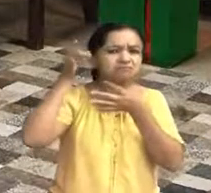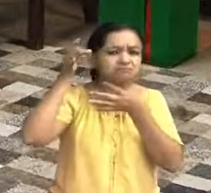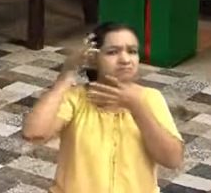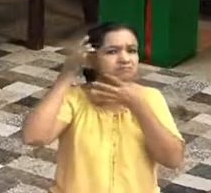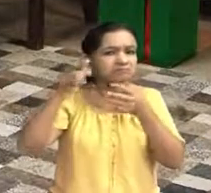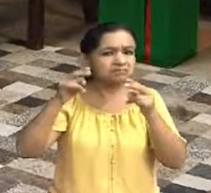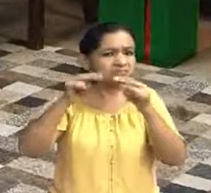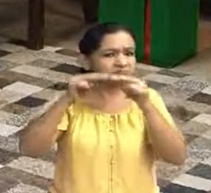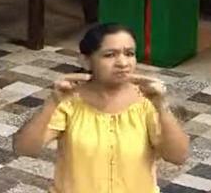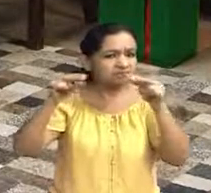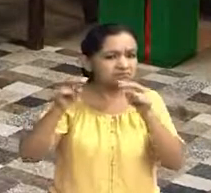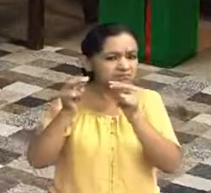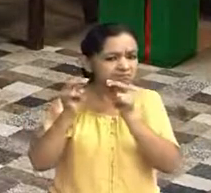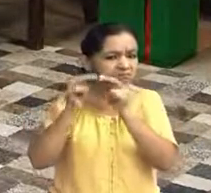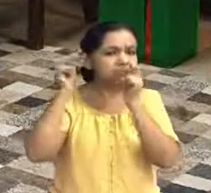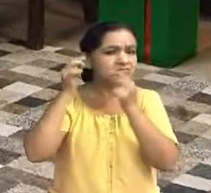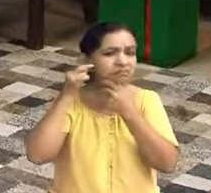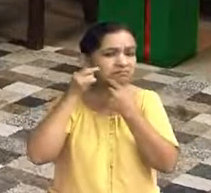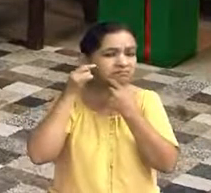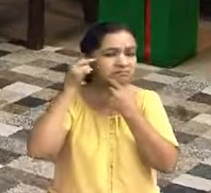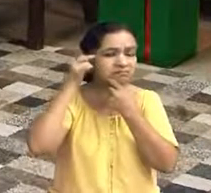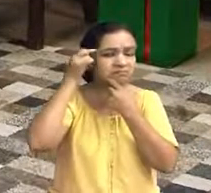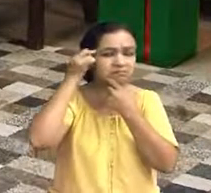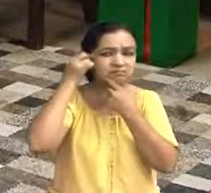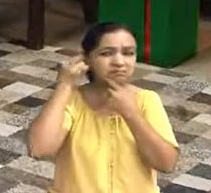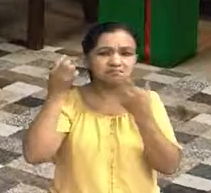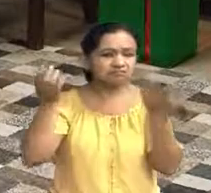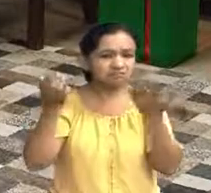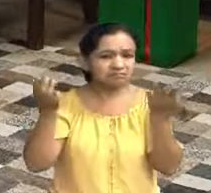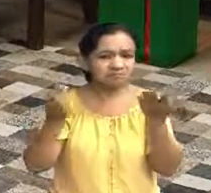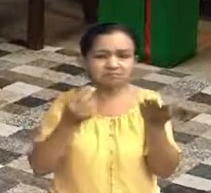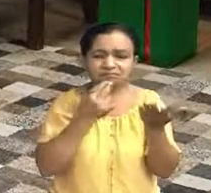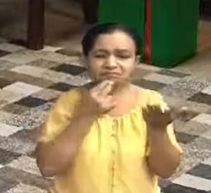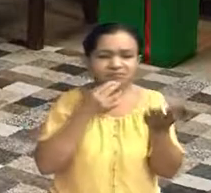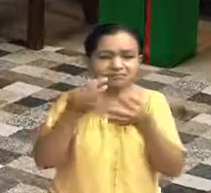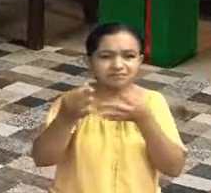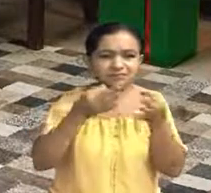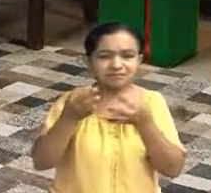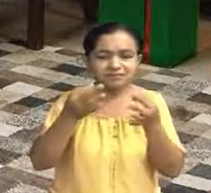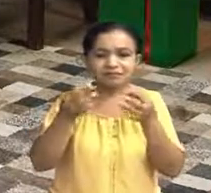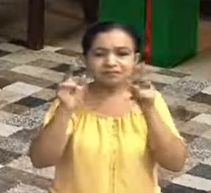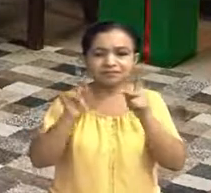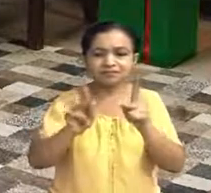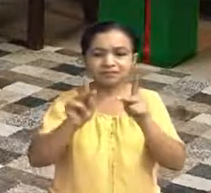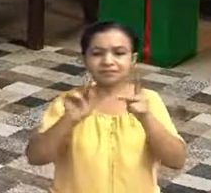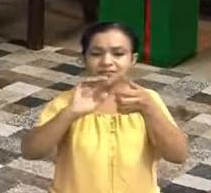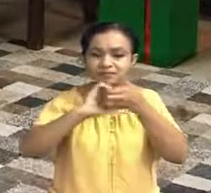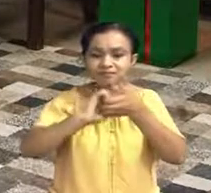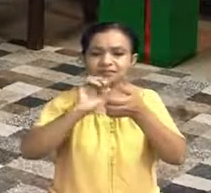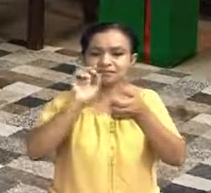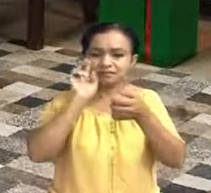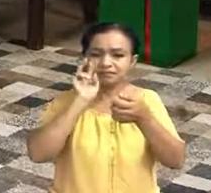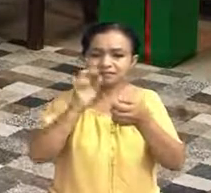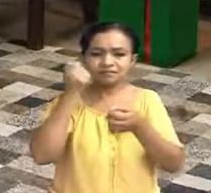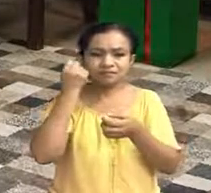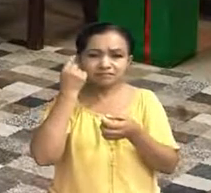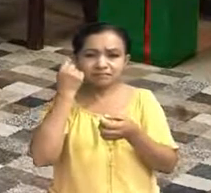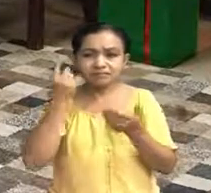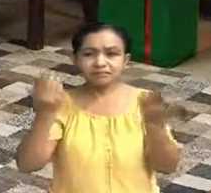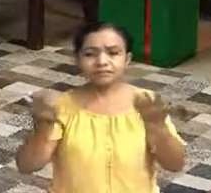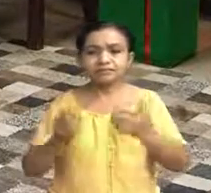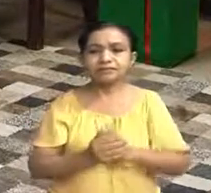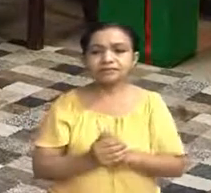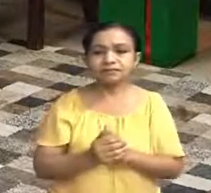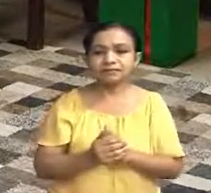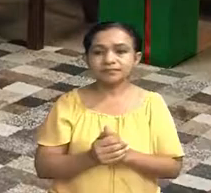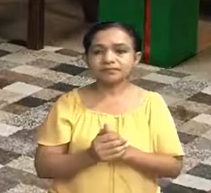electricidad que se ponen puntitos en la cara. ¿Cómo es? Explíqueme para que los amigos televidentes puedan comprender. Bueno, en